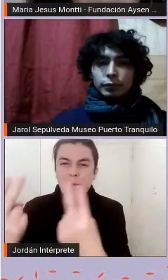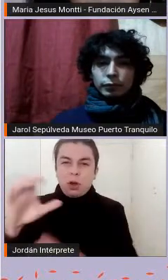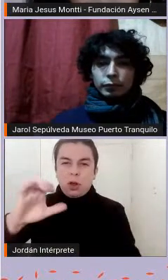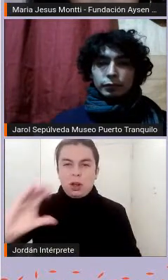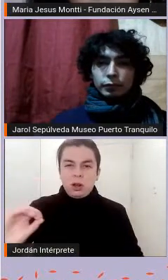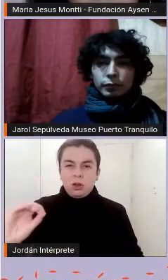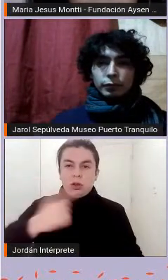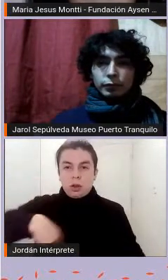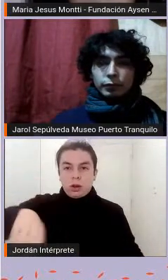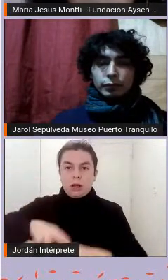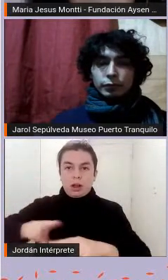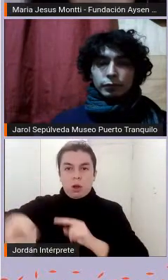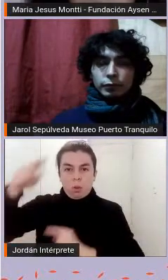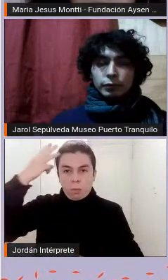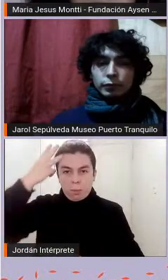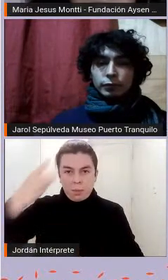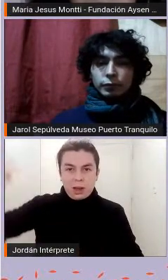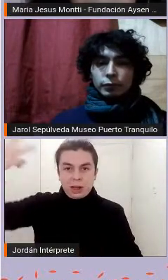Universidad Austral de Chile.